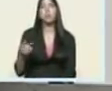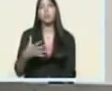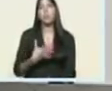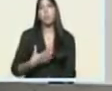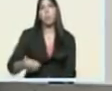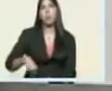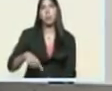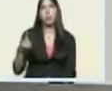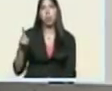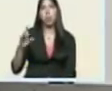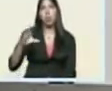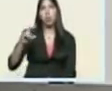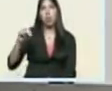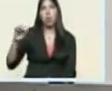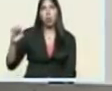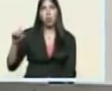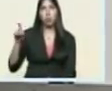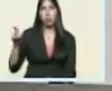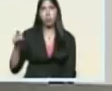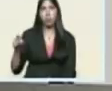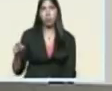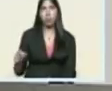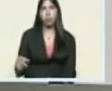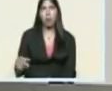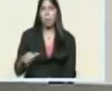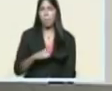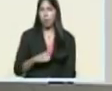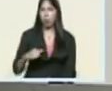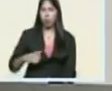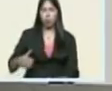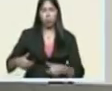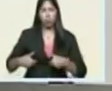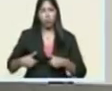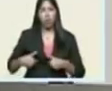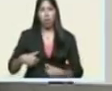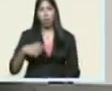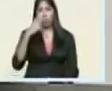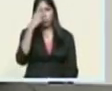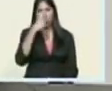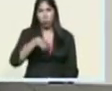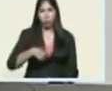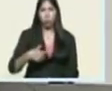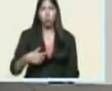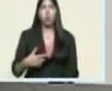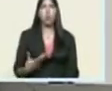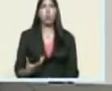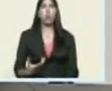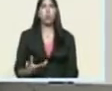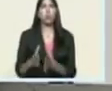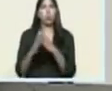Electoral por tremendo esfuerzo personal, institucional, físico, humano,